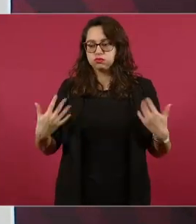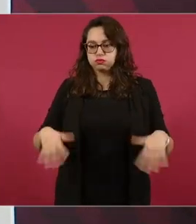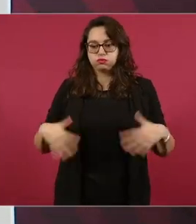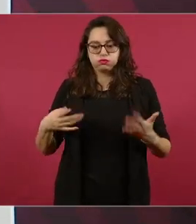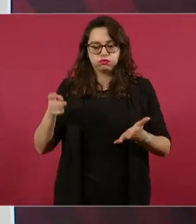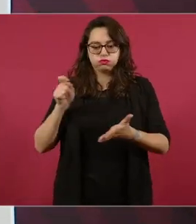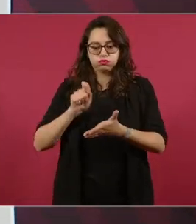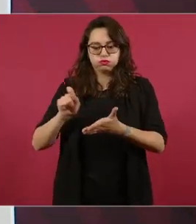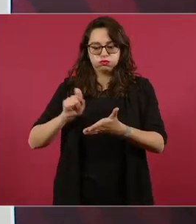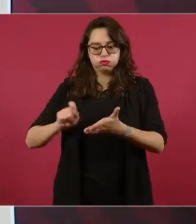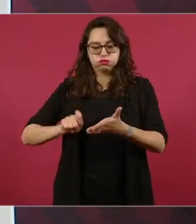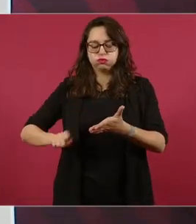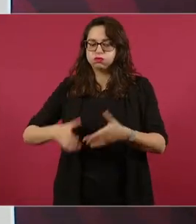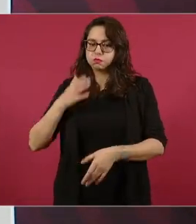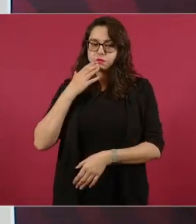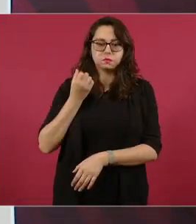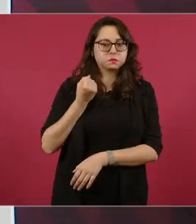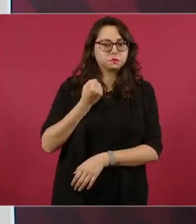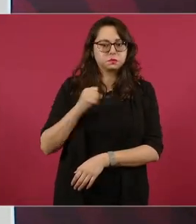un relato